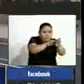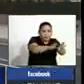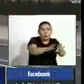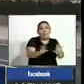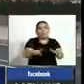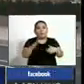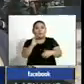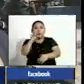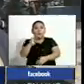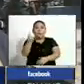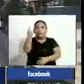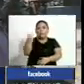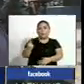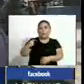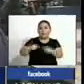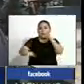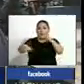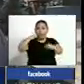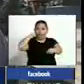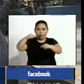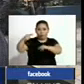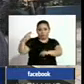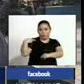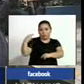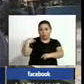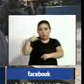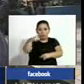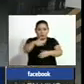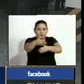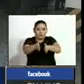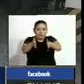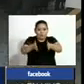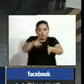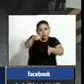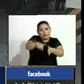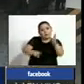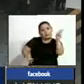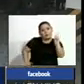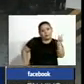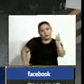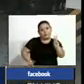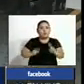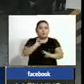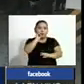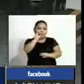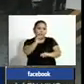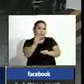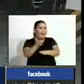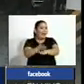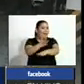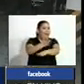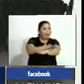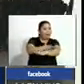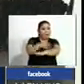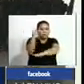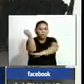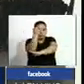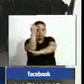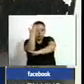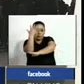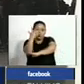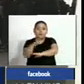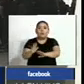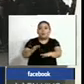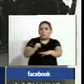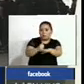Según el inspector jefe Vladimir Rivas, subjefe de la delegación San Salvador Centro, previo a la declaratoria de la emergencia nacional,